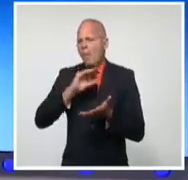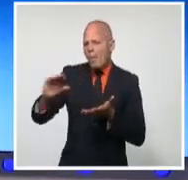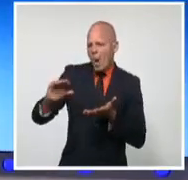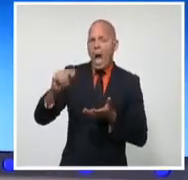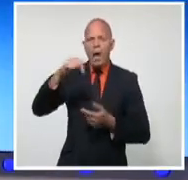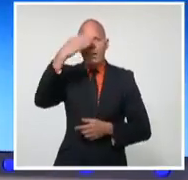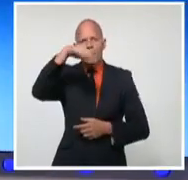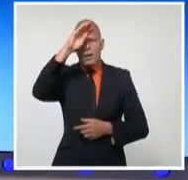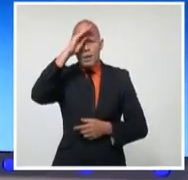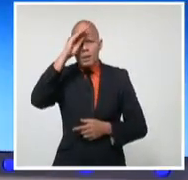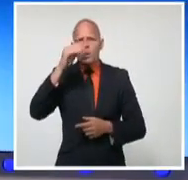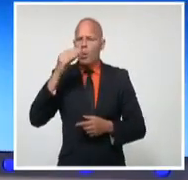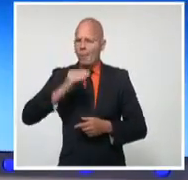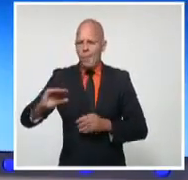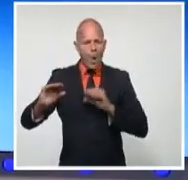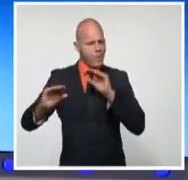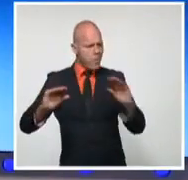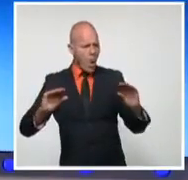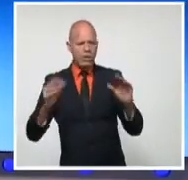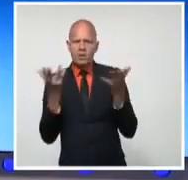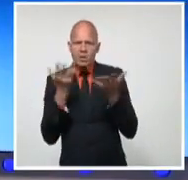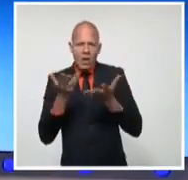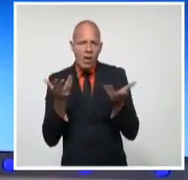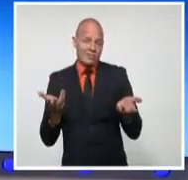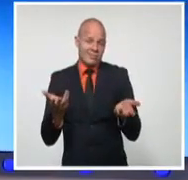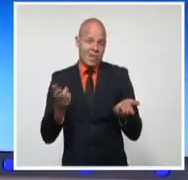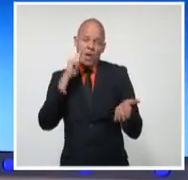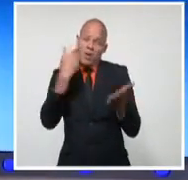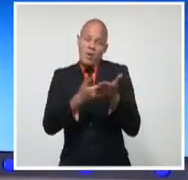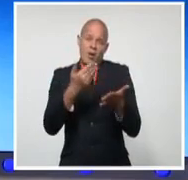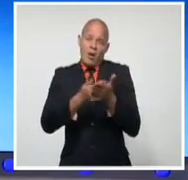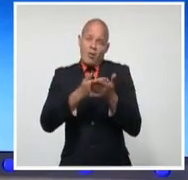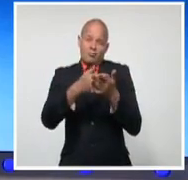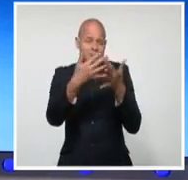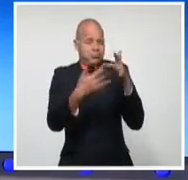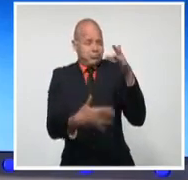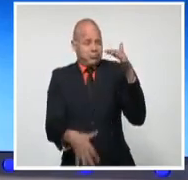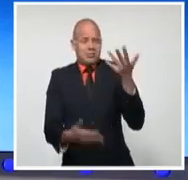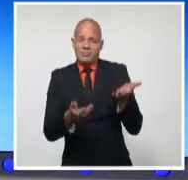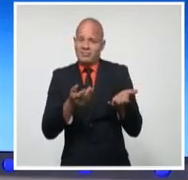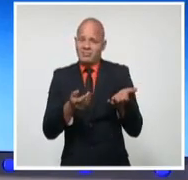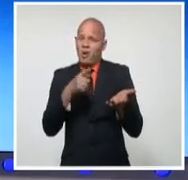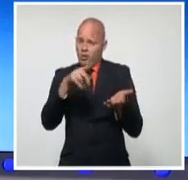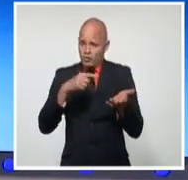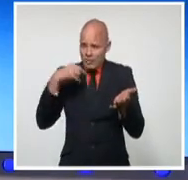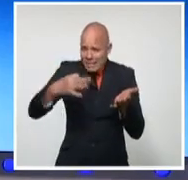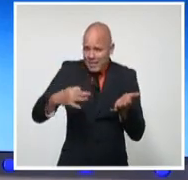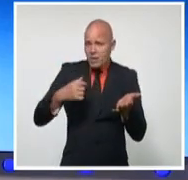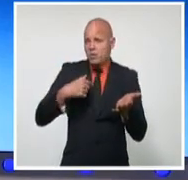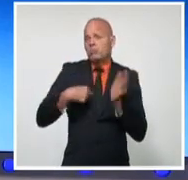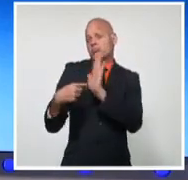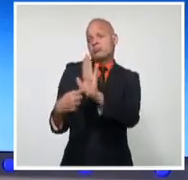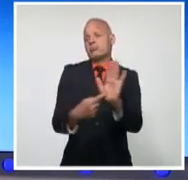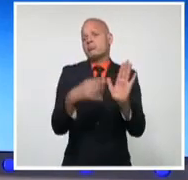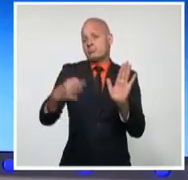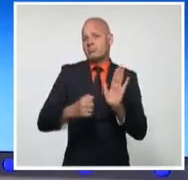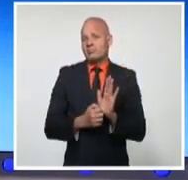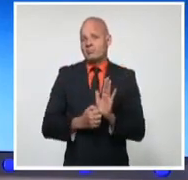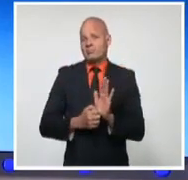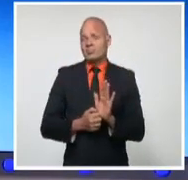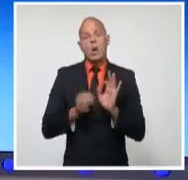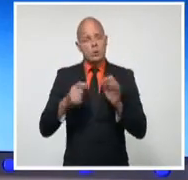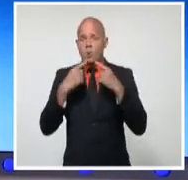Cuba, las vamos a seguir mostrando muy claras, frente a todos ustedes. Les digo, como en otras oportunidades, no nos